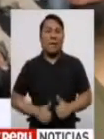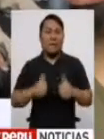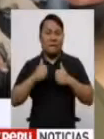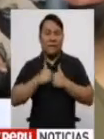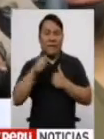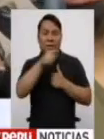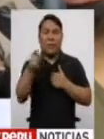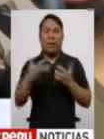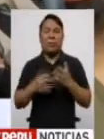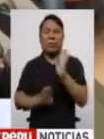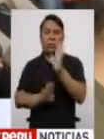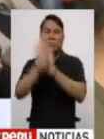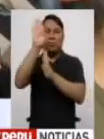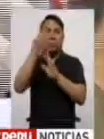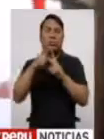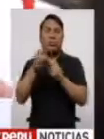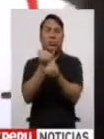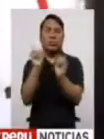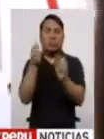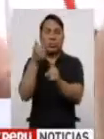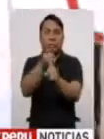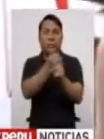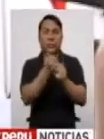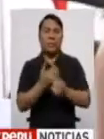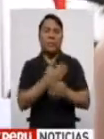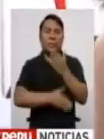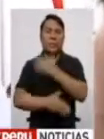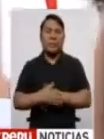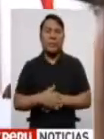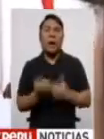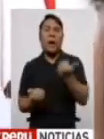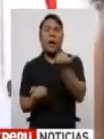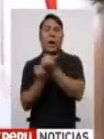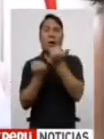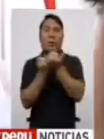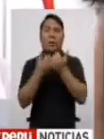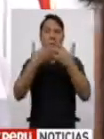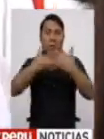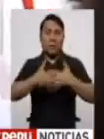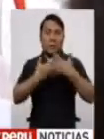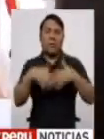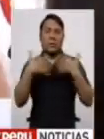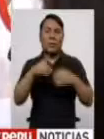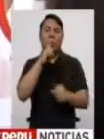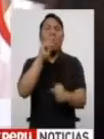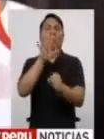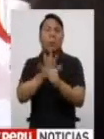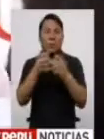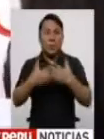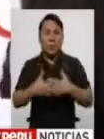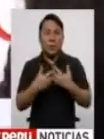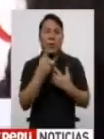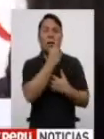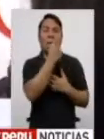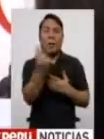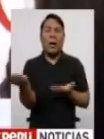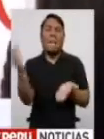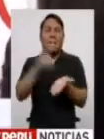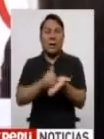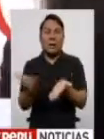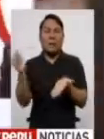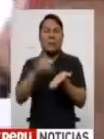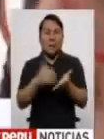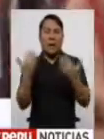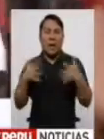empleabilidad, emprendimiento y autoempleo. Con apoyo de las empresas, estamos comprometiendo a las empresas para que cada vez más hayan